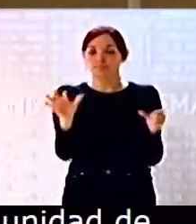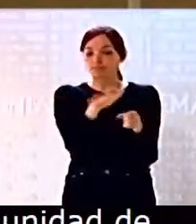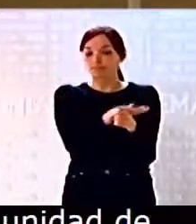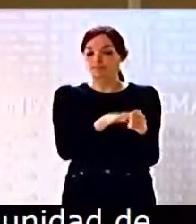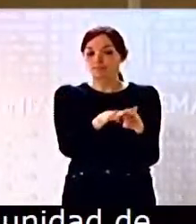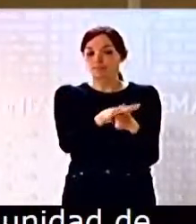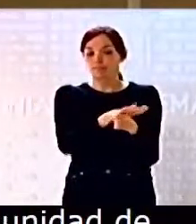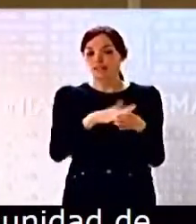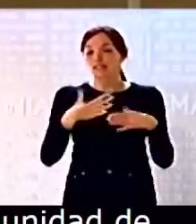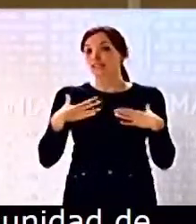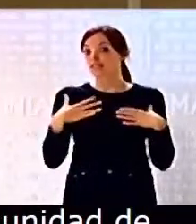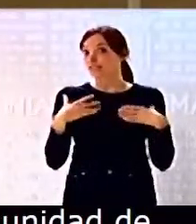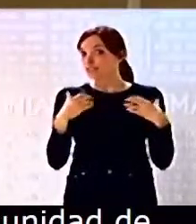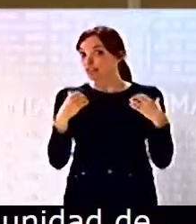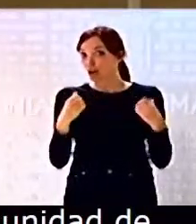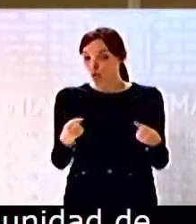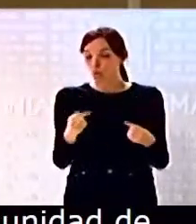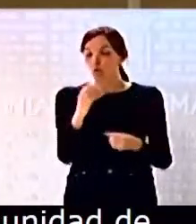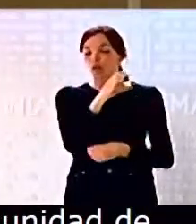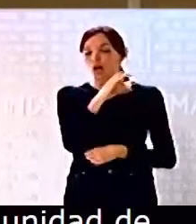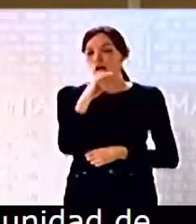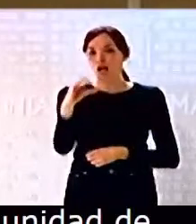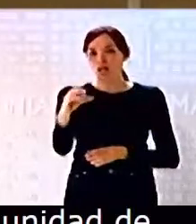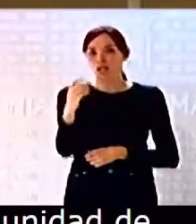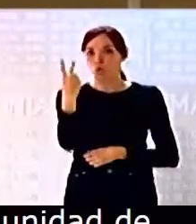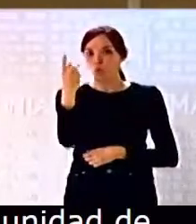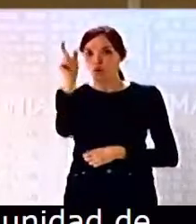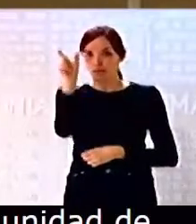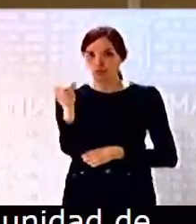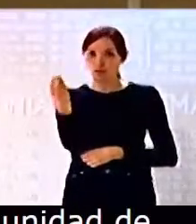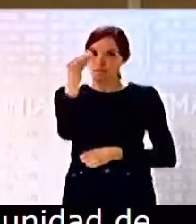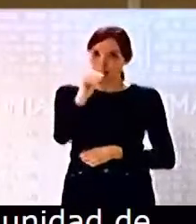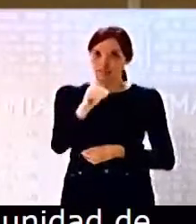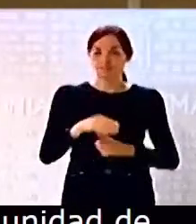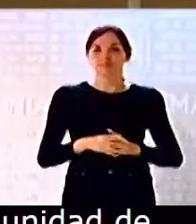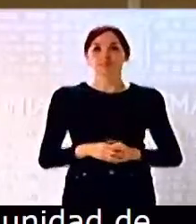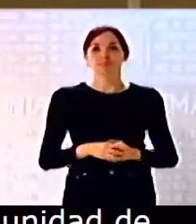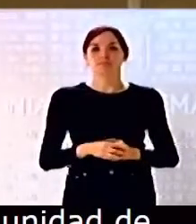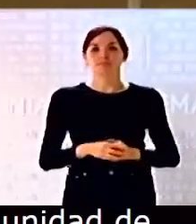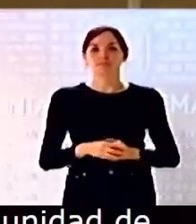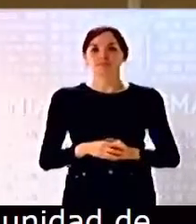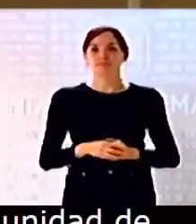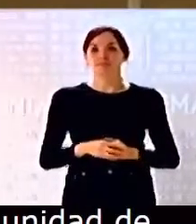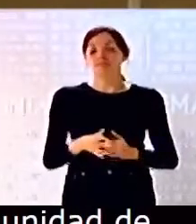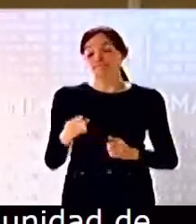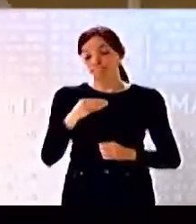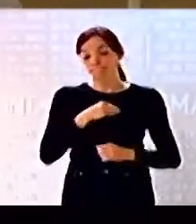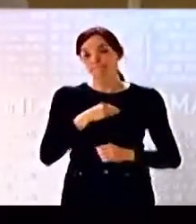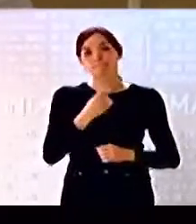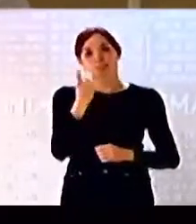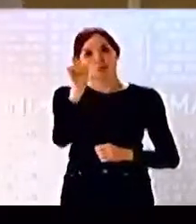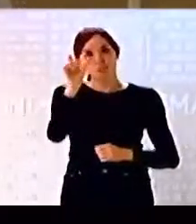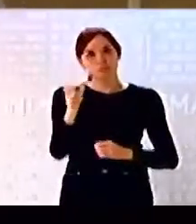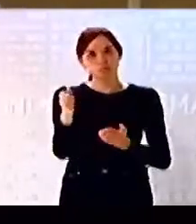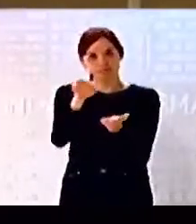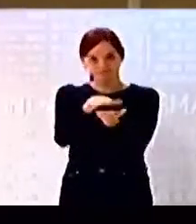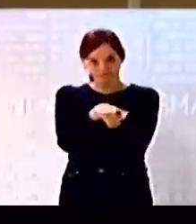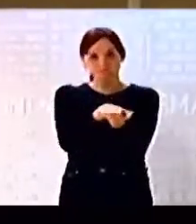salud de Cáceres. Tenemos que lamentar el fallecimiento de una